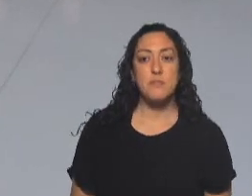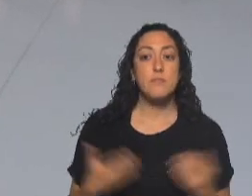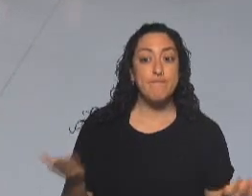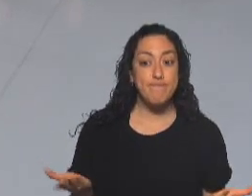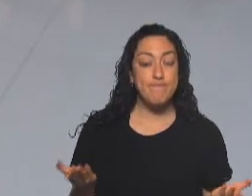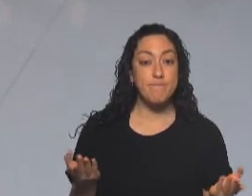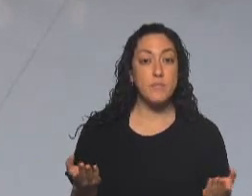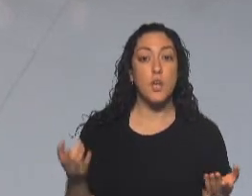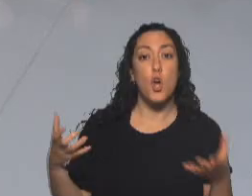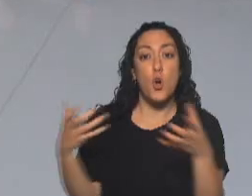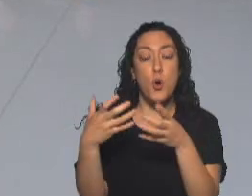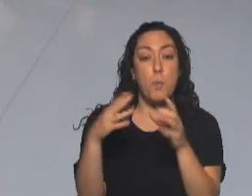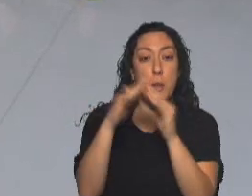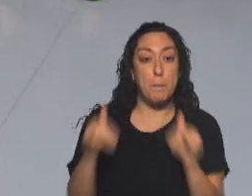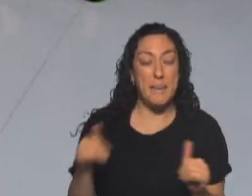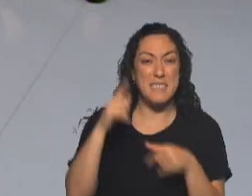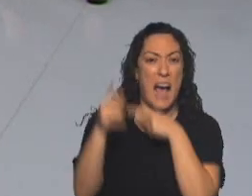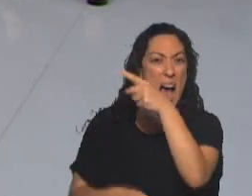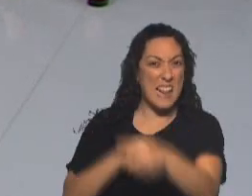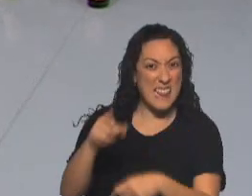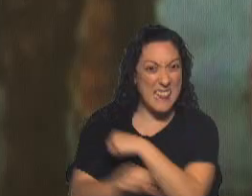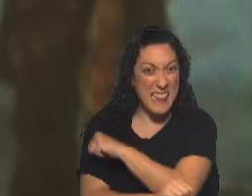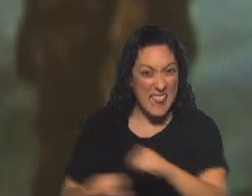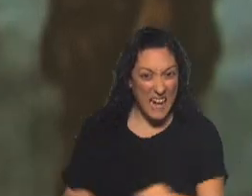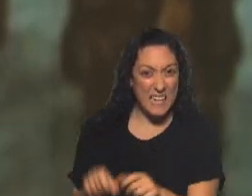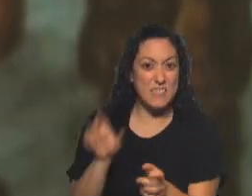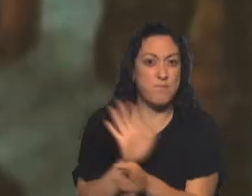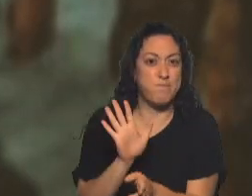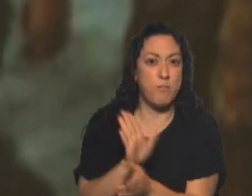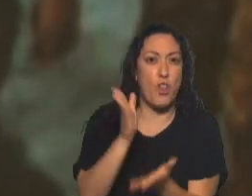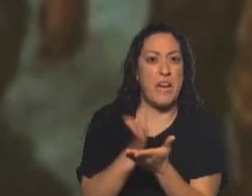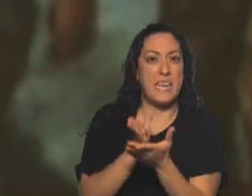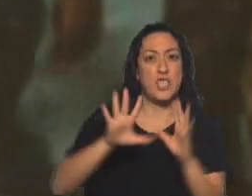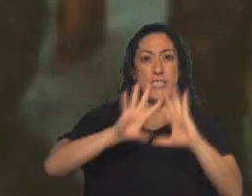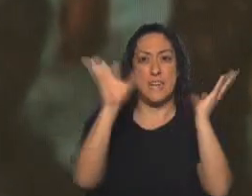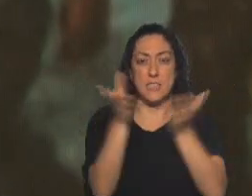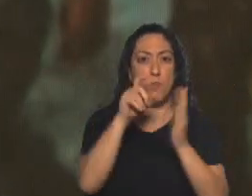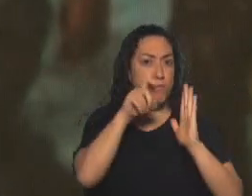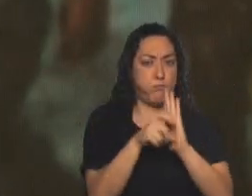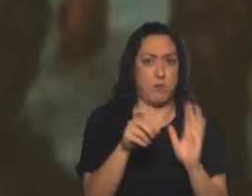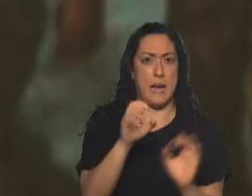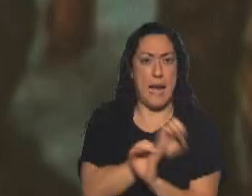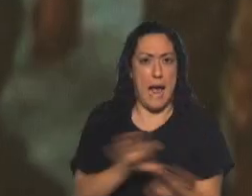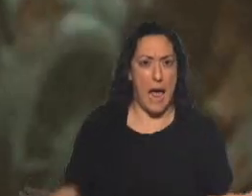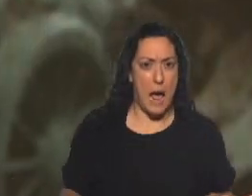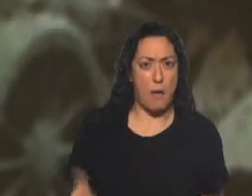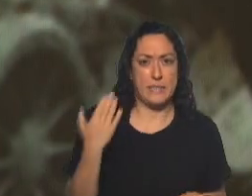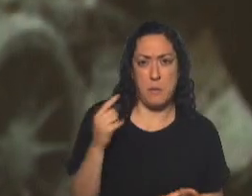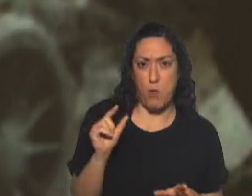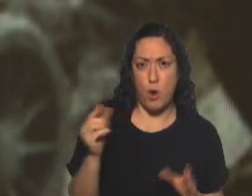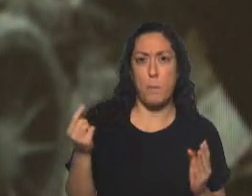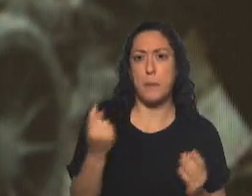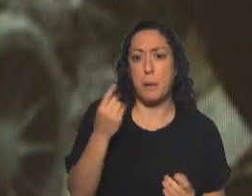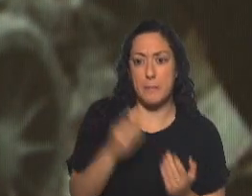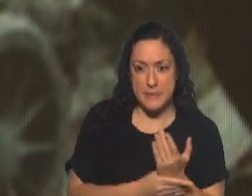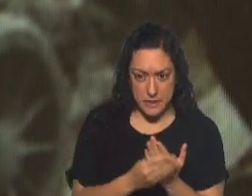ataques a las fuerzas de paz. Dijo que es una grave violación al derecho internacional. En las últimas horas habló Netanyahu, dijo que